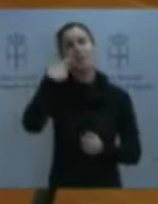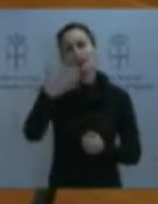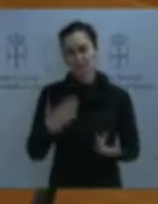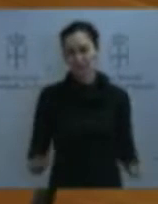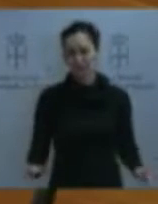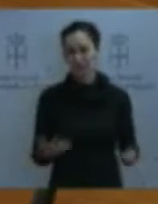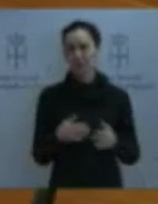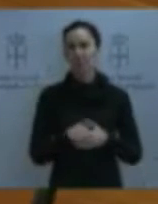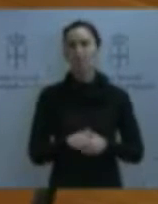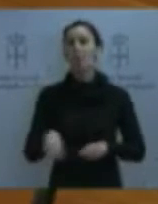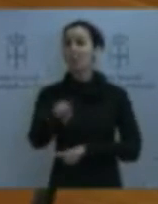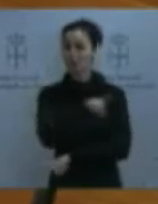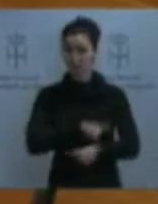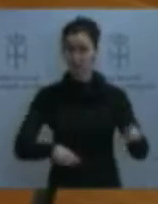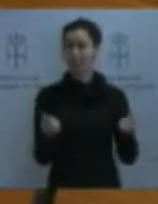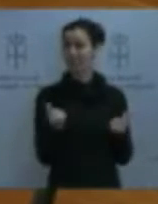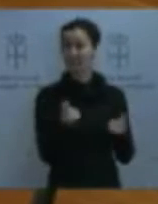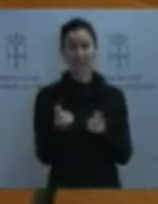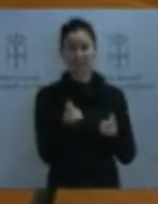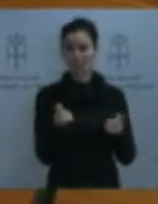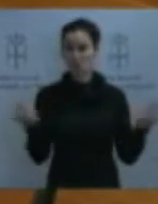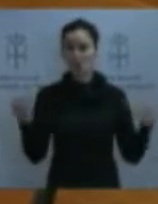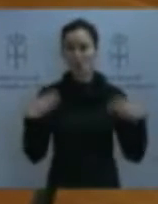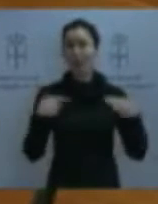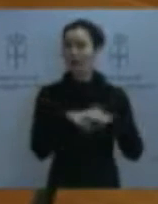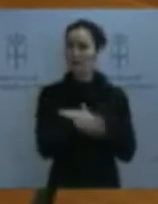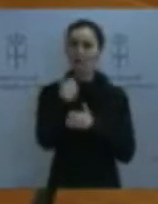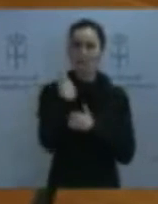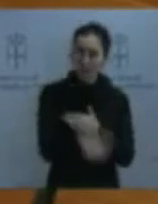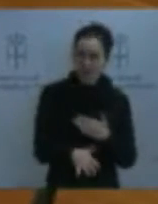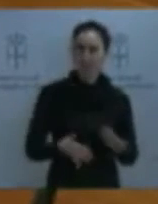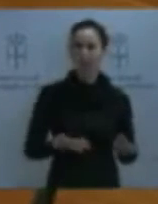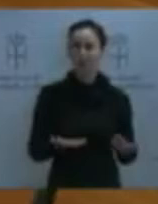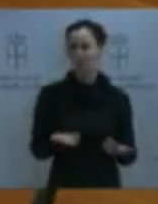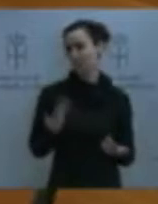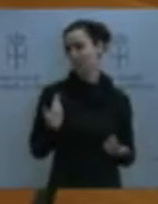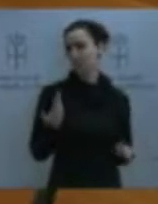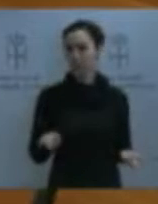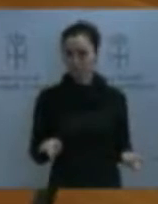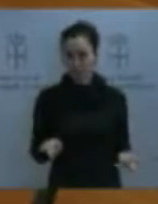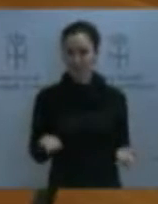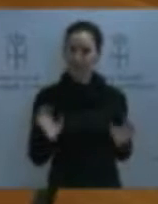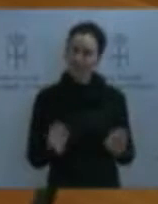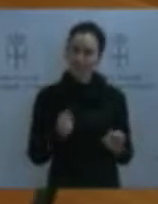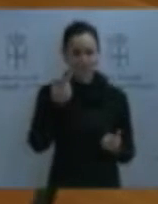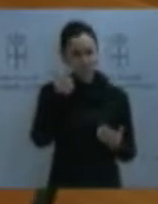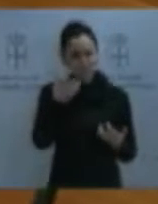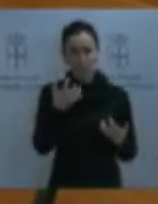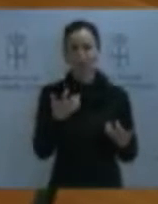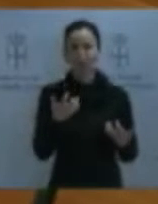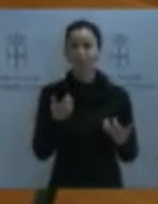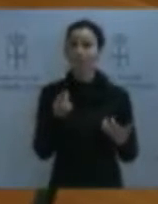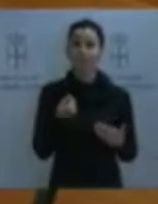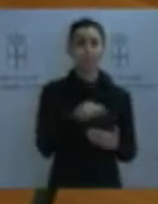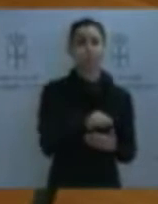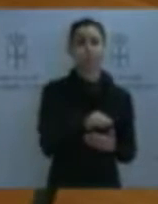liquidez, de mala gestión en los últimos tiempos y un problema de financiación que debe ser resuelto en distintas